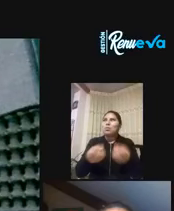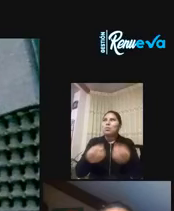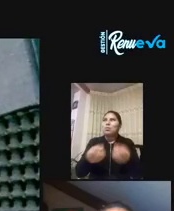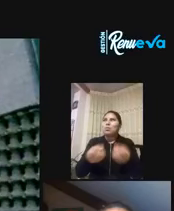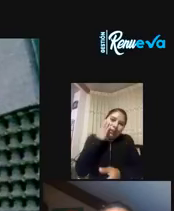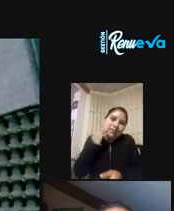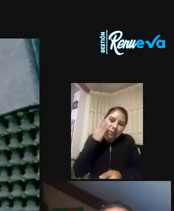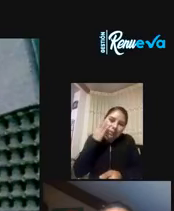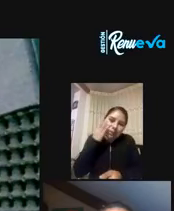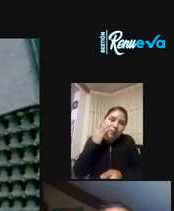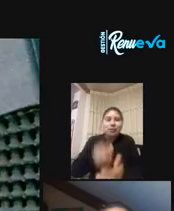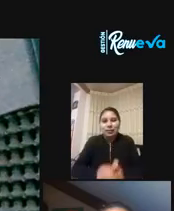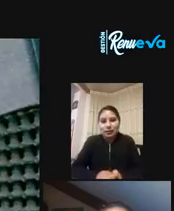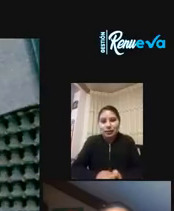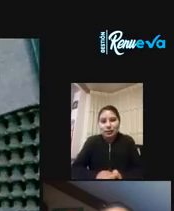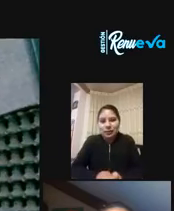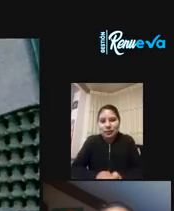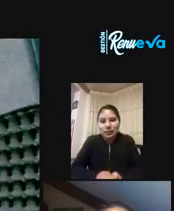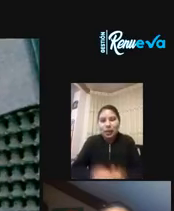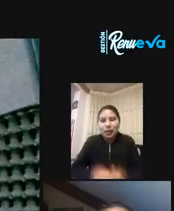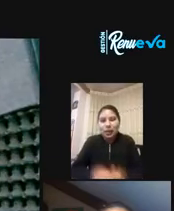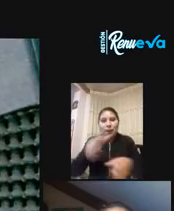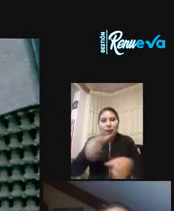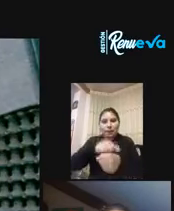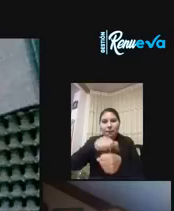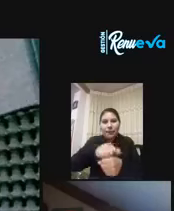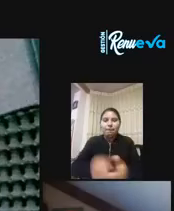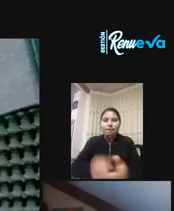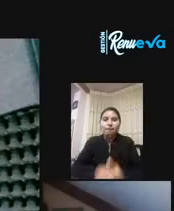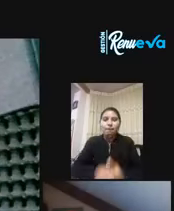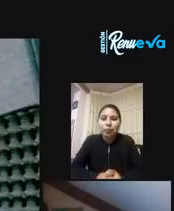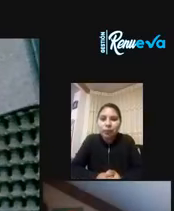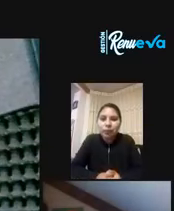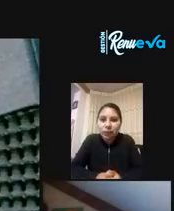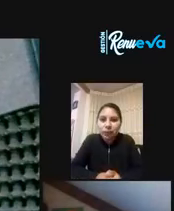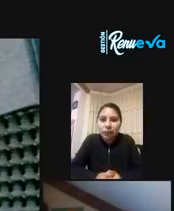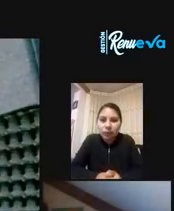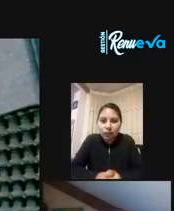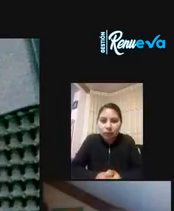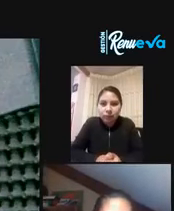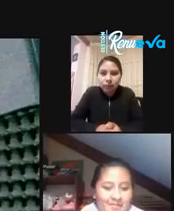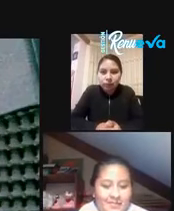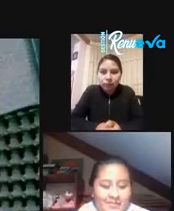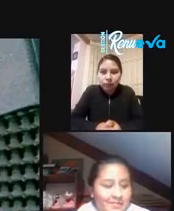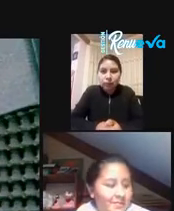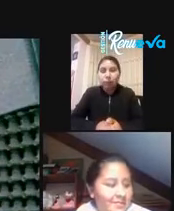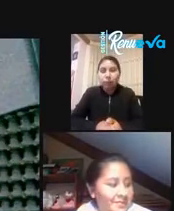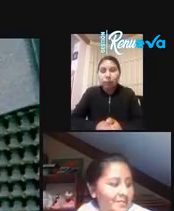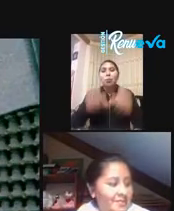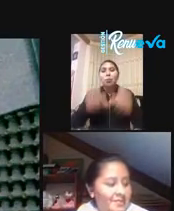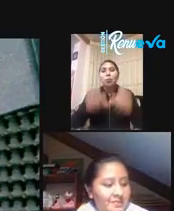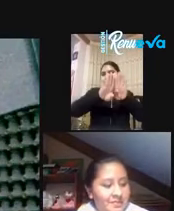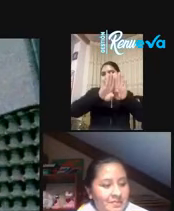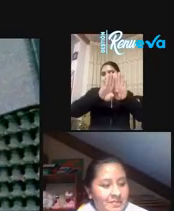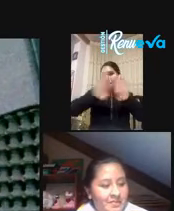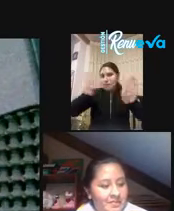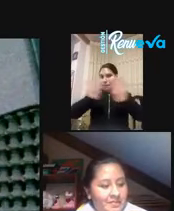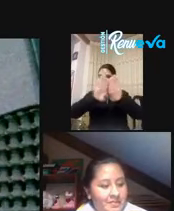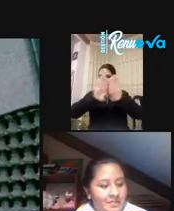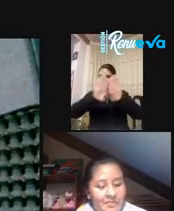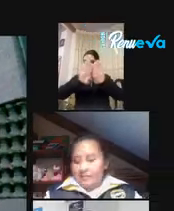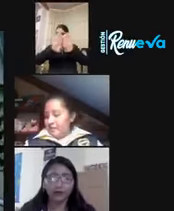terapéuticas. Vamos a dar paso a todas las, vamos a abrir todas las pantallas